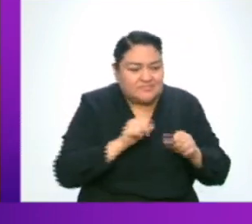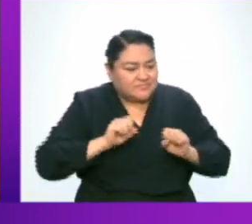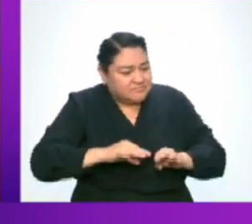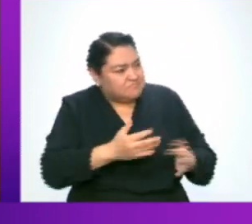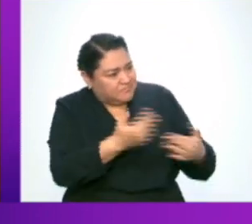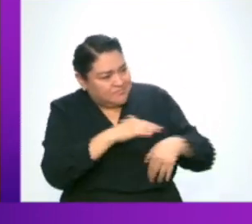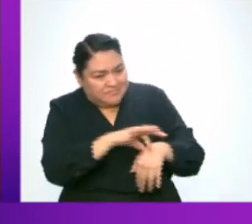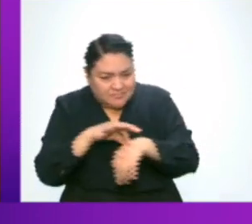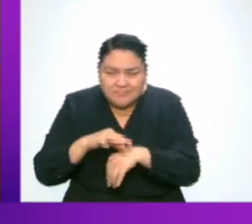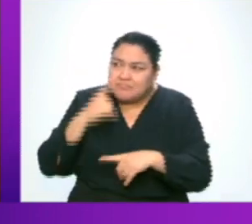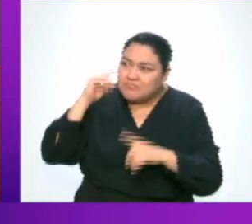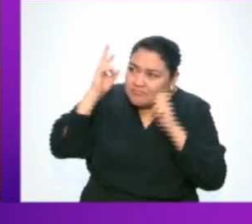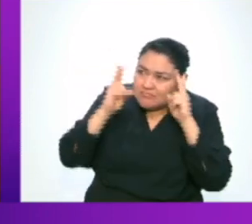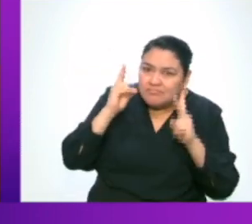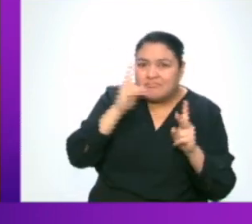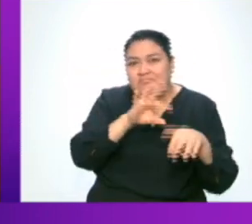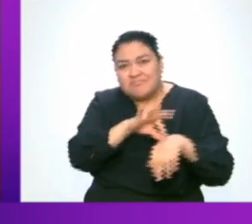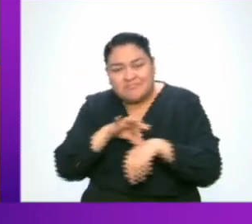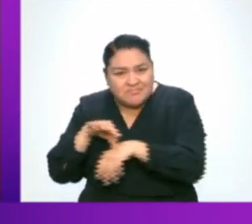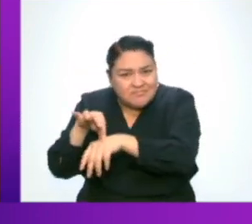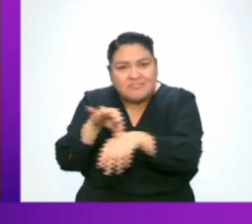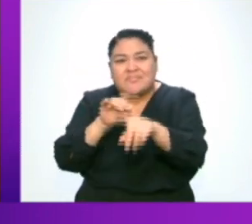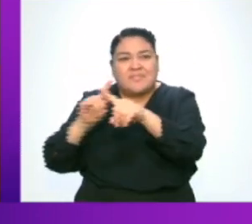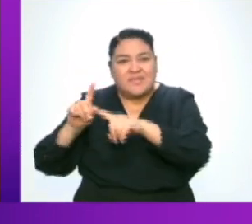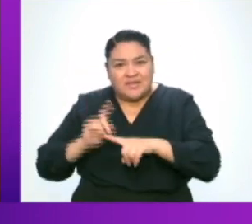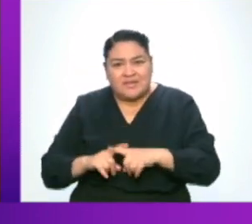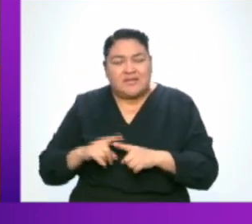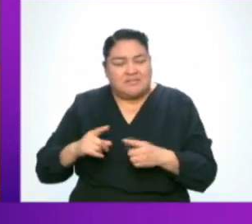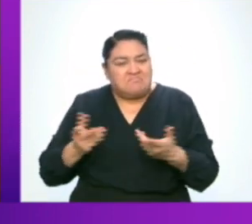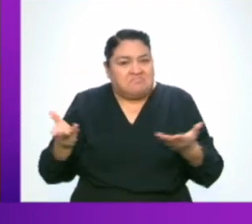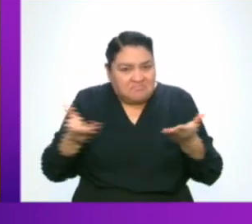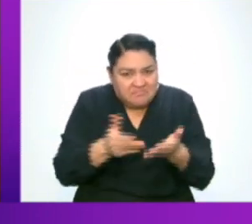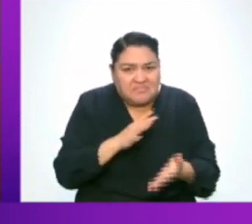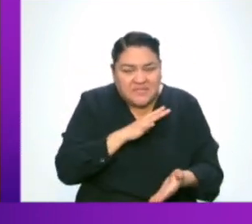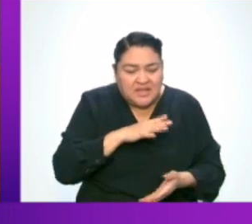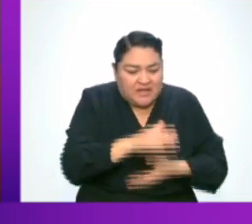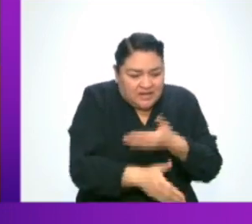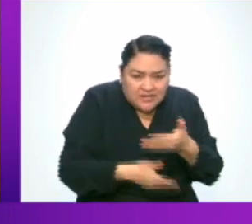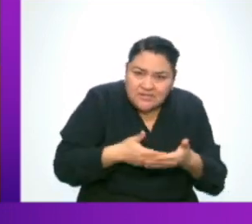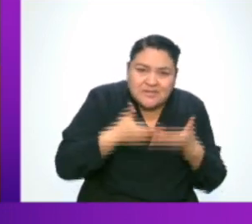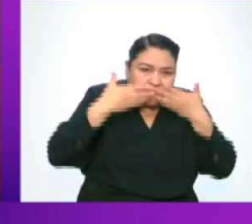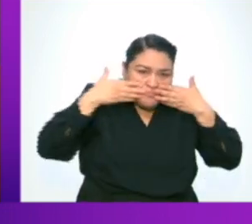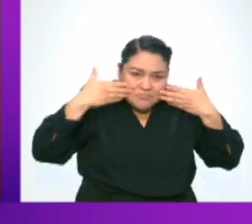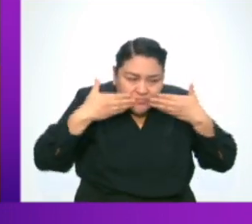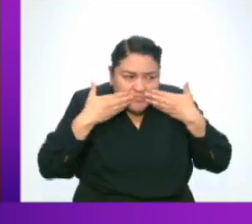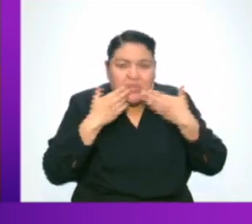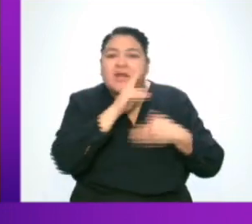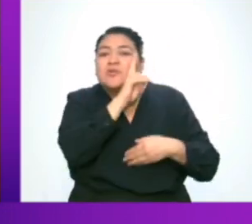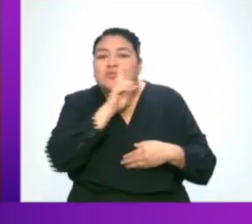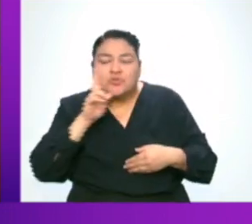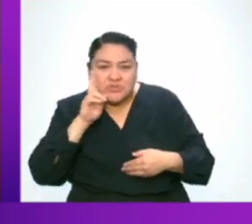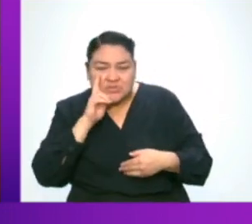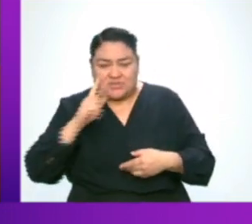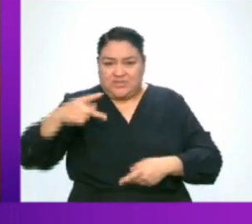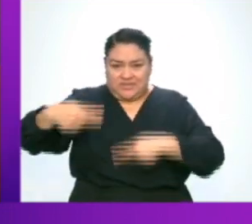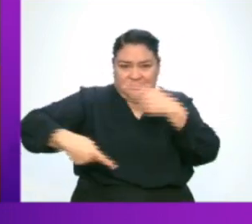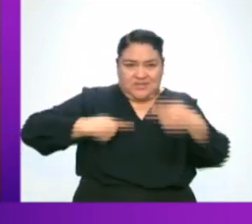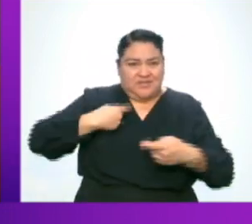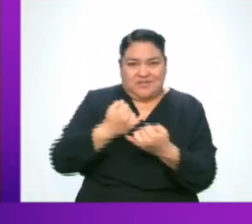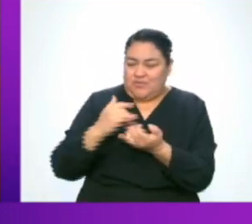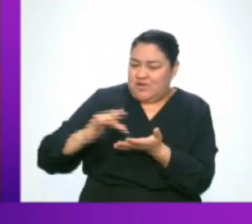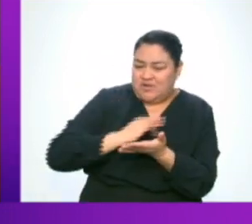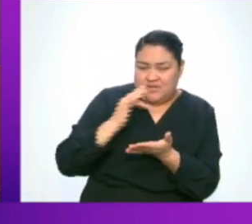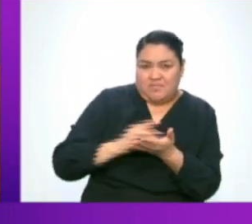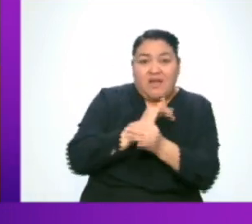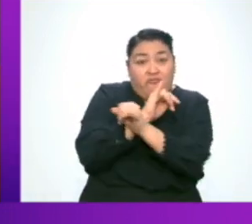oficinas eh nos acompañó a la salida eh nos permitió los medios de comunicación que son aliados de